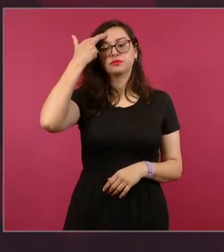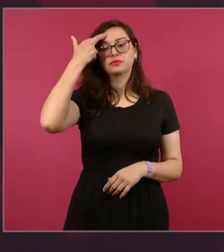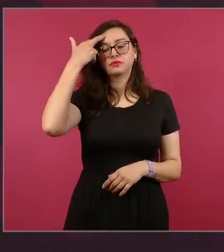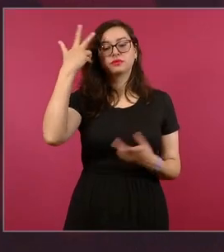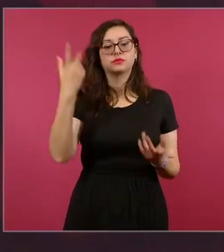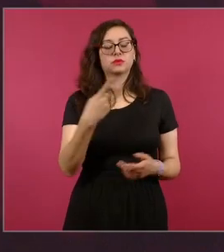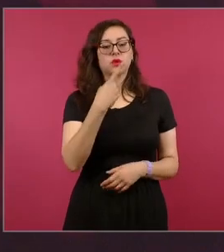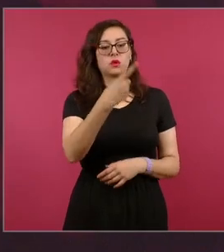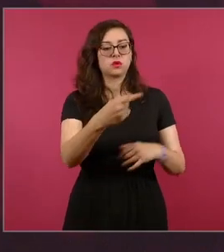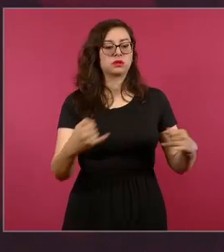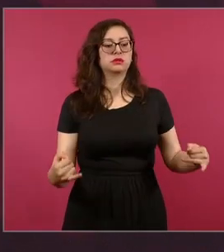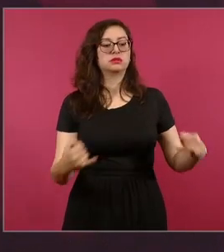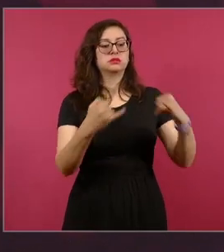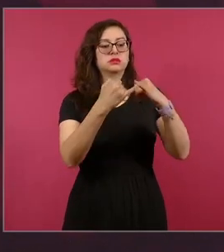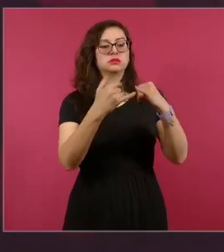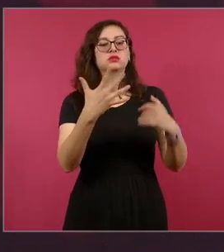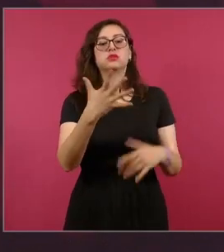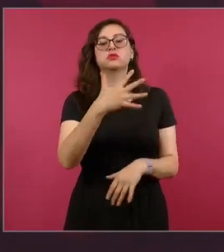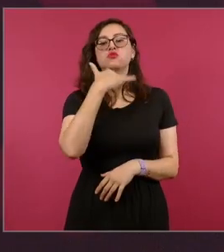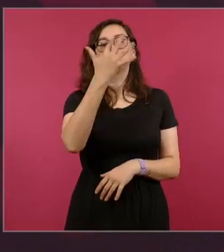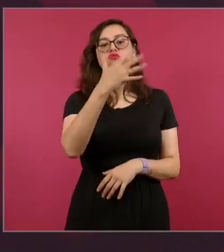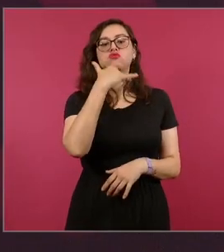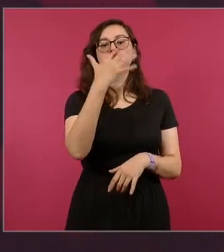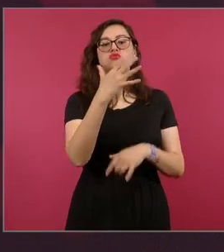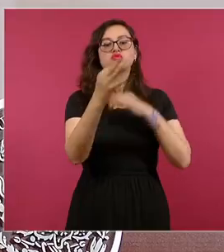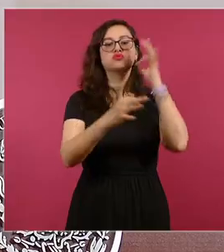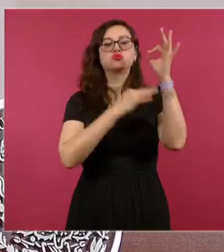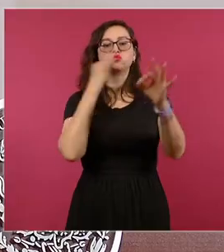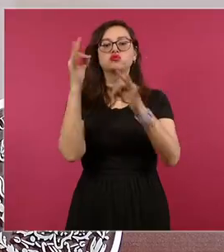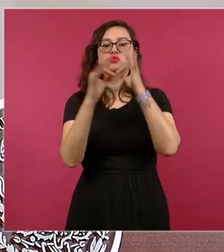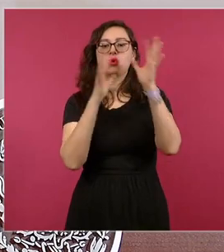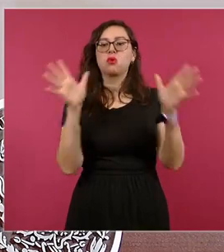la Corrupción de Claudio X. González